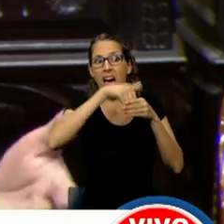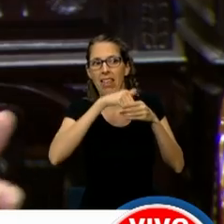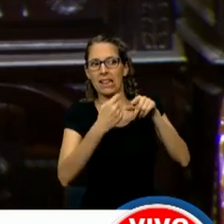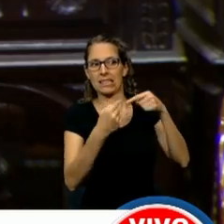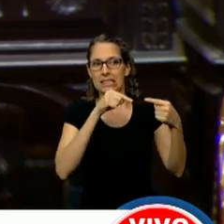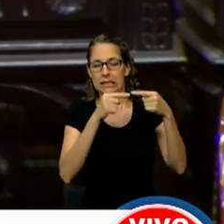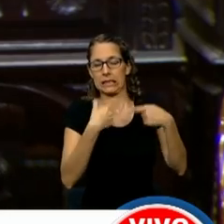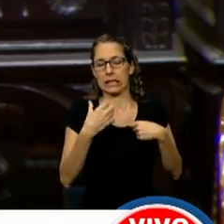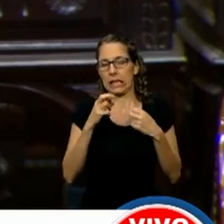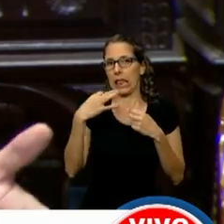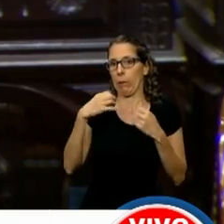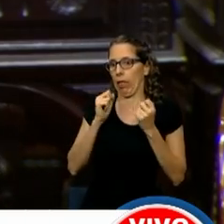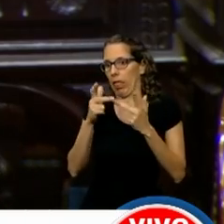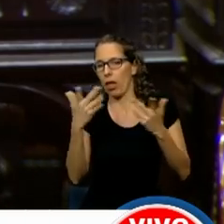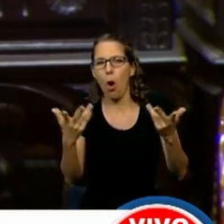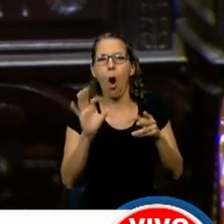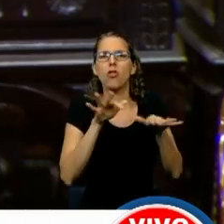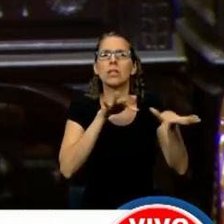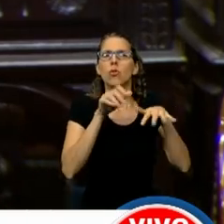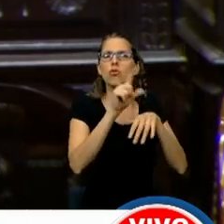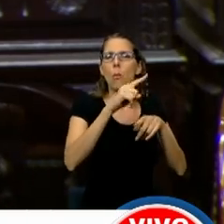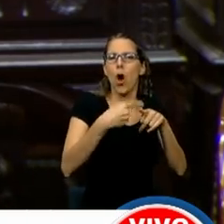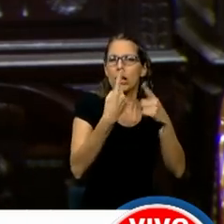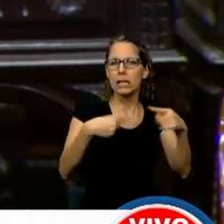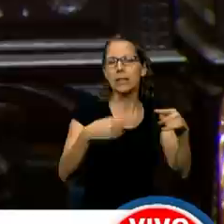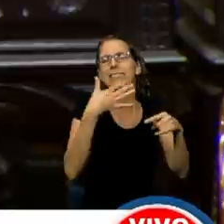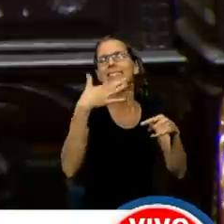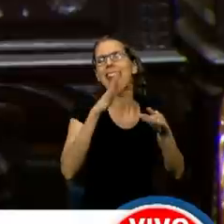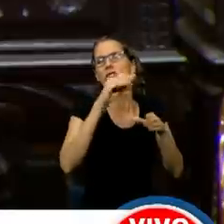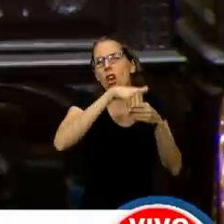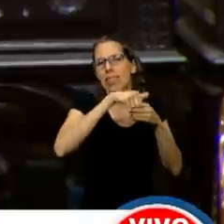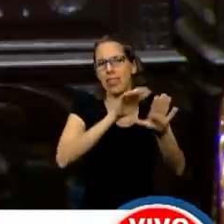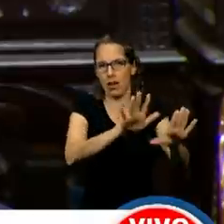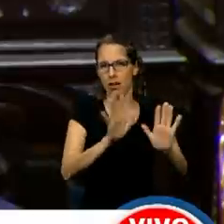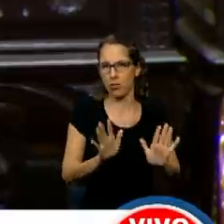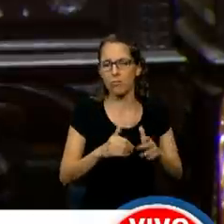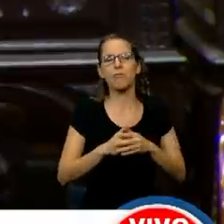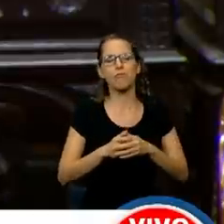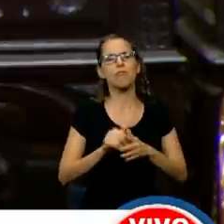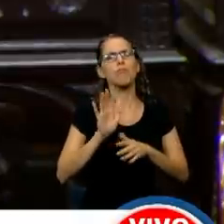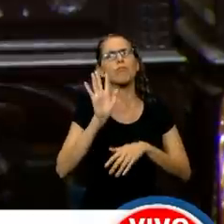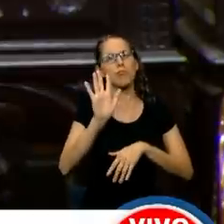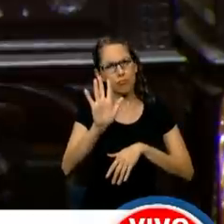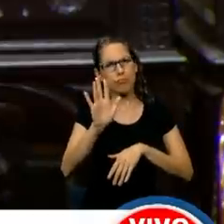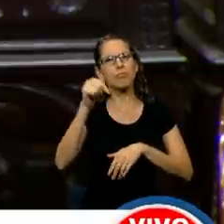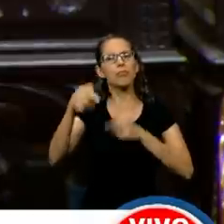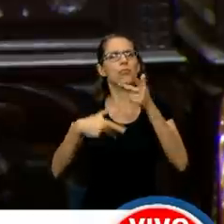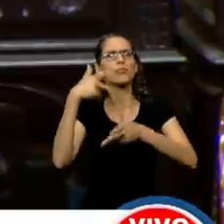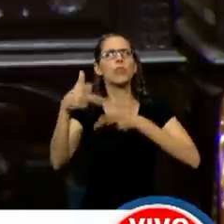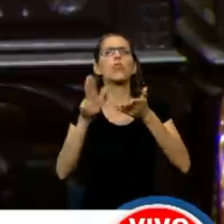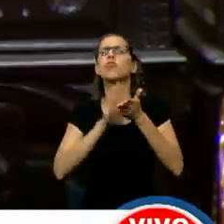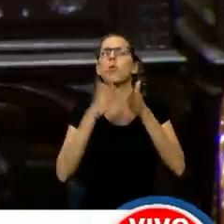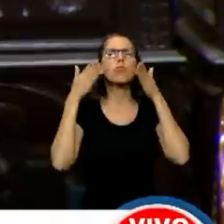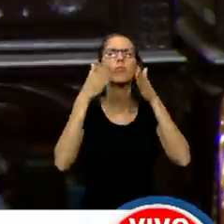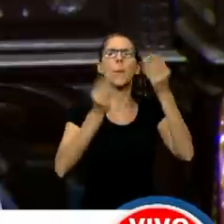o por su propia situación política pero voy a referirme a la cuestión que tiene que ver con el presupuesto